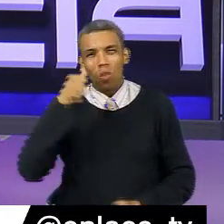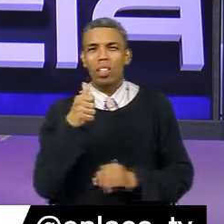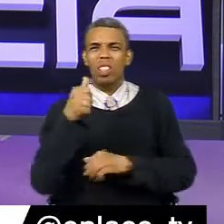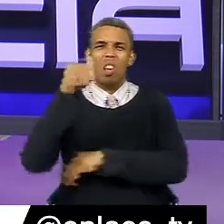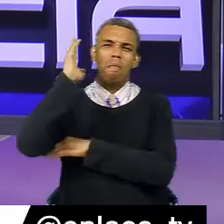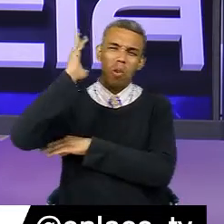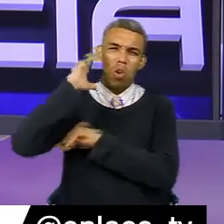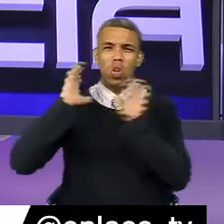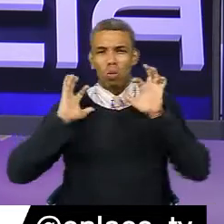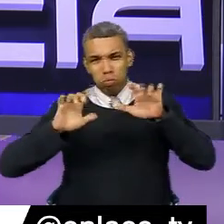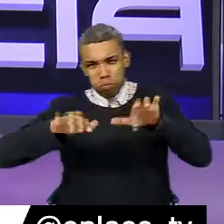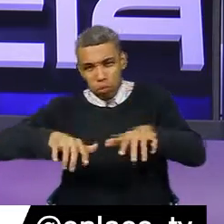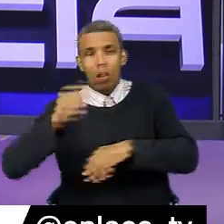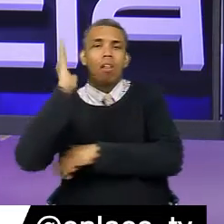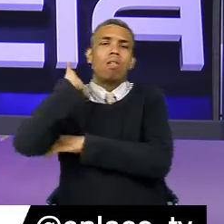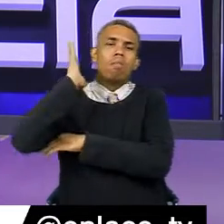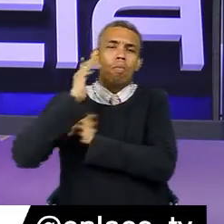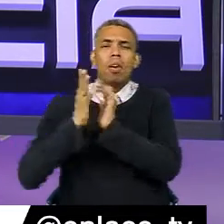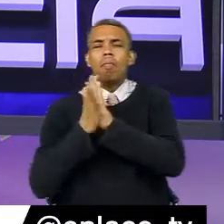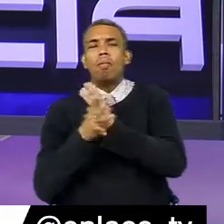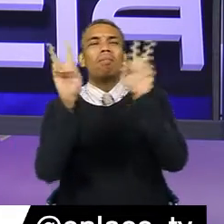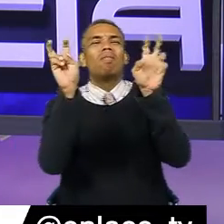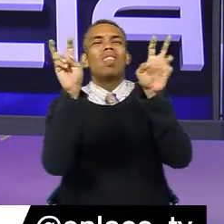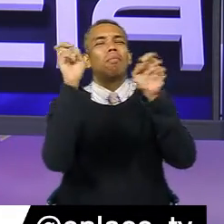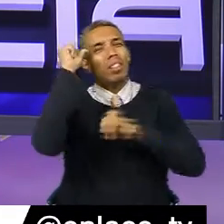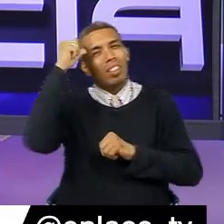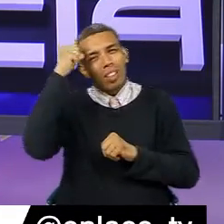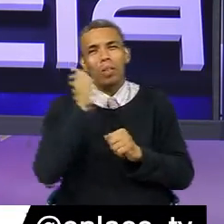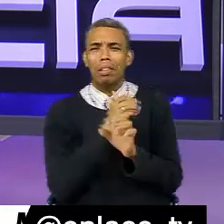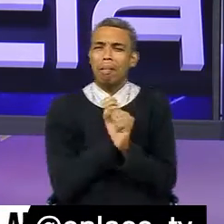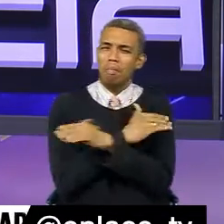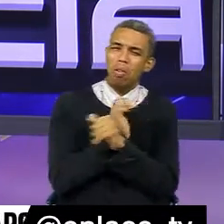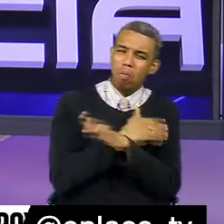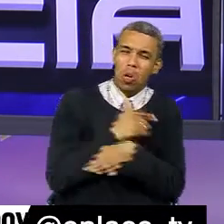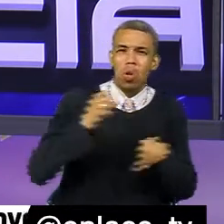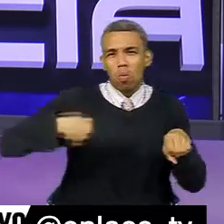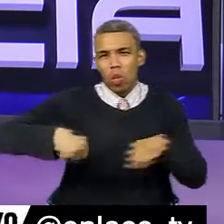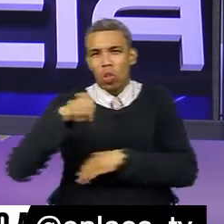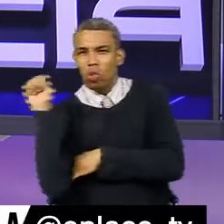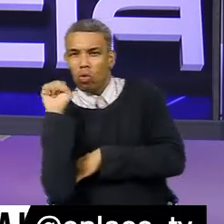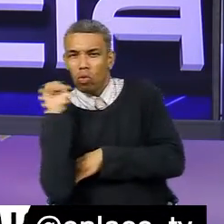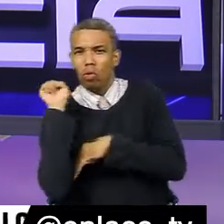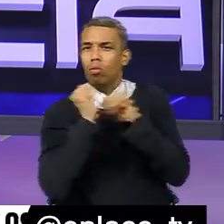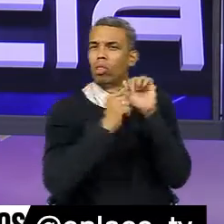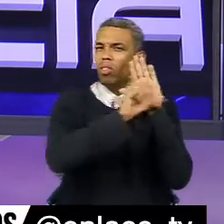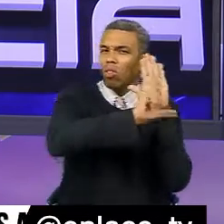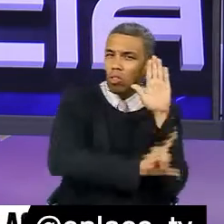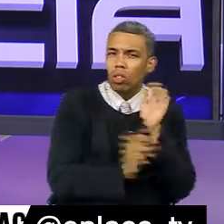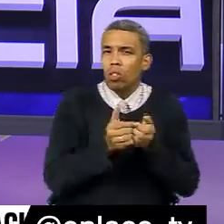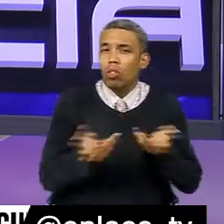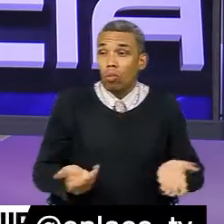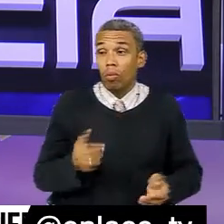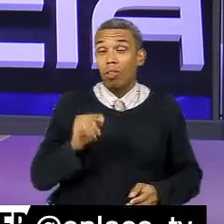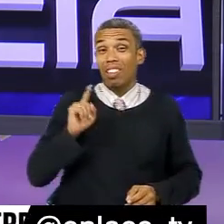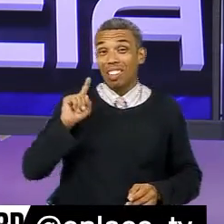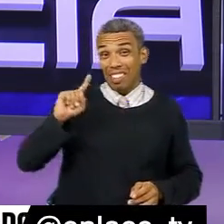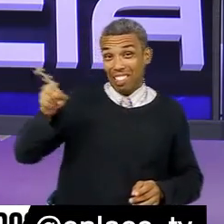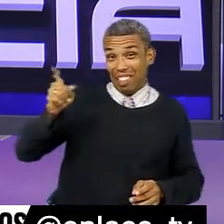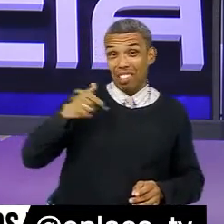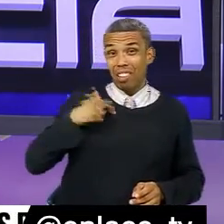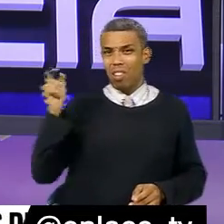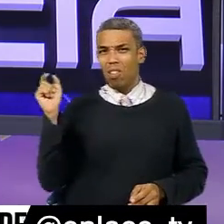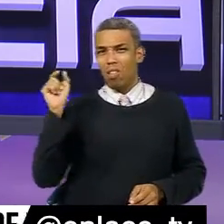la movilidad y la seguridad vial. Rodrigo Salazar, el ingeniero de tráfico de la Universidad de Roma, expondrá las causas que alteran la movilidad en